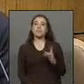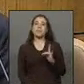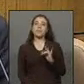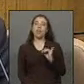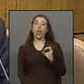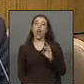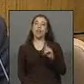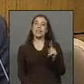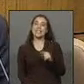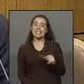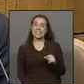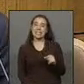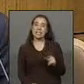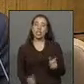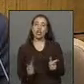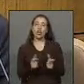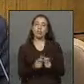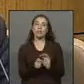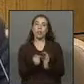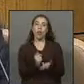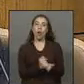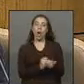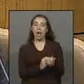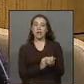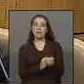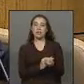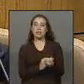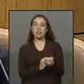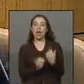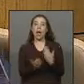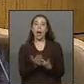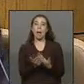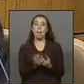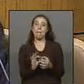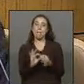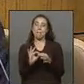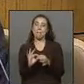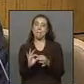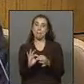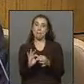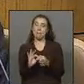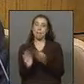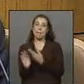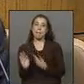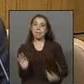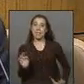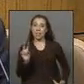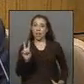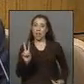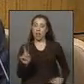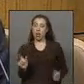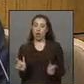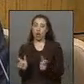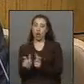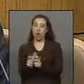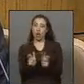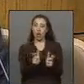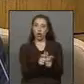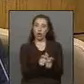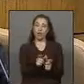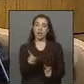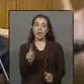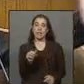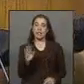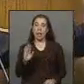Ortiz por parte de la Comisión de Hacienda, aprovecho a agradecer a los presidentes de ambas comisiones, Jorge